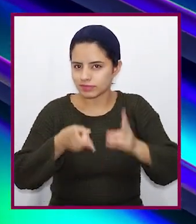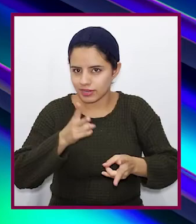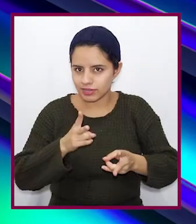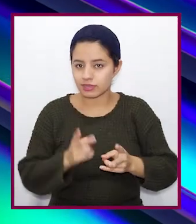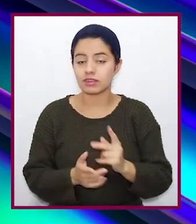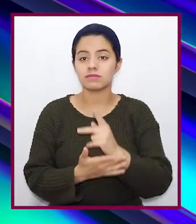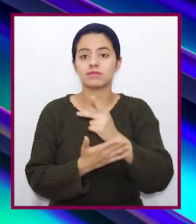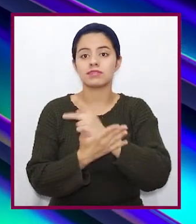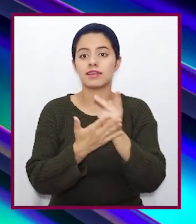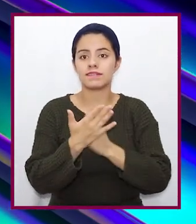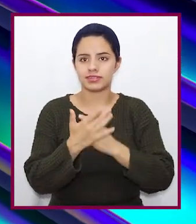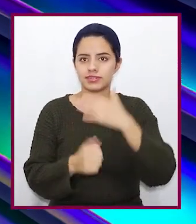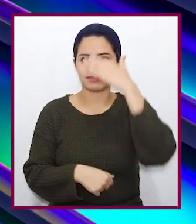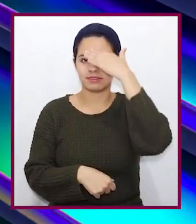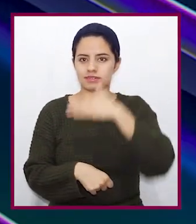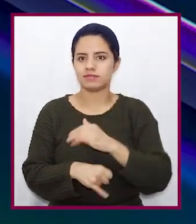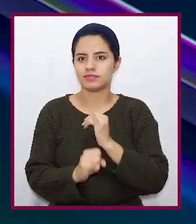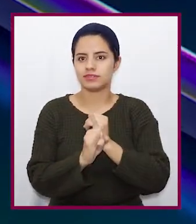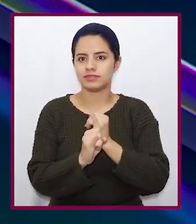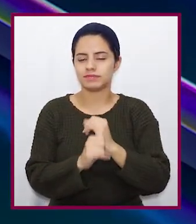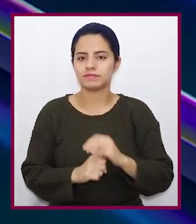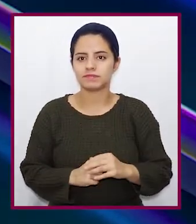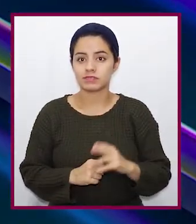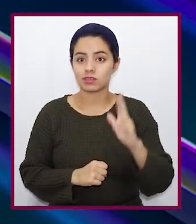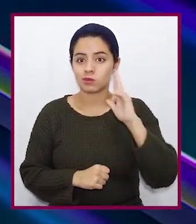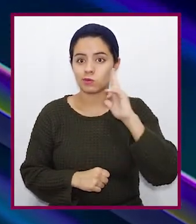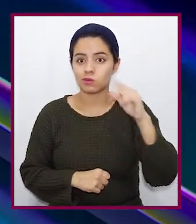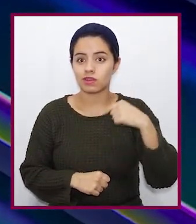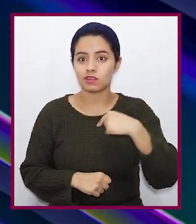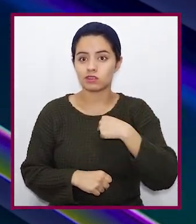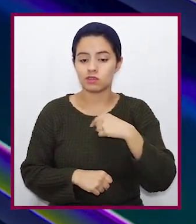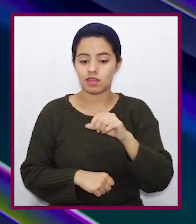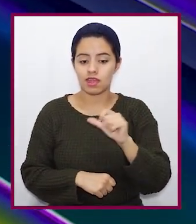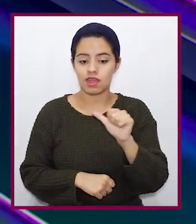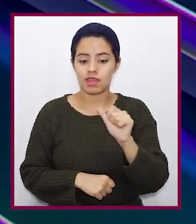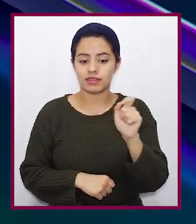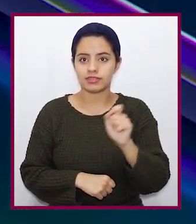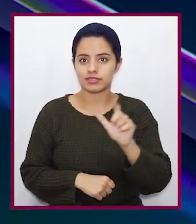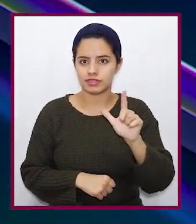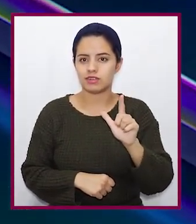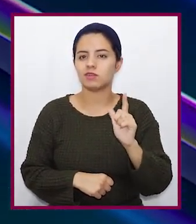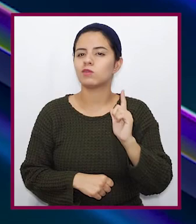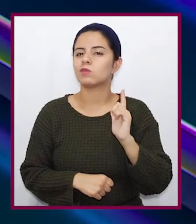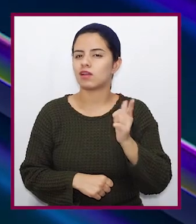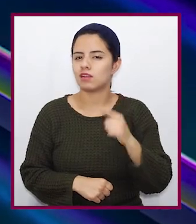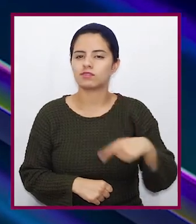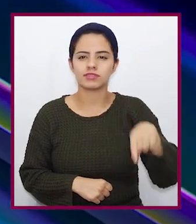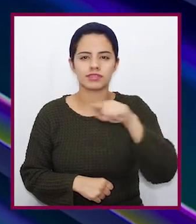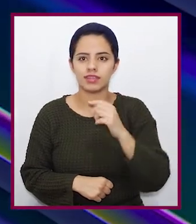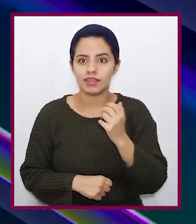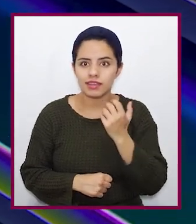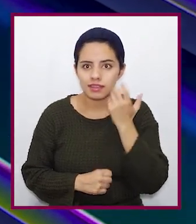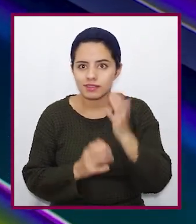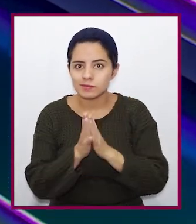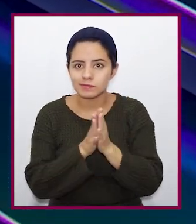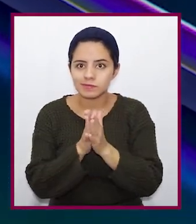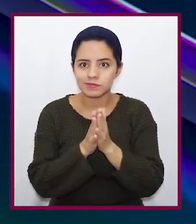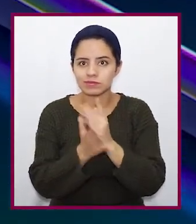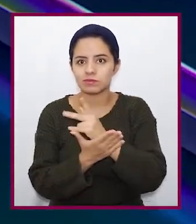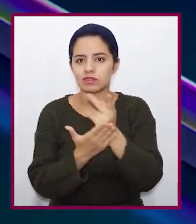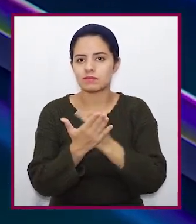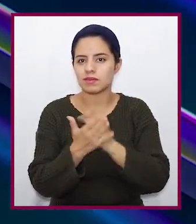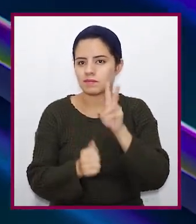el programa de saberes digitales. Hola, yo soy Axel. Espero tengan un montón de ganas de ver el programa porque yo